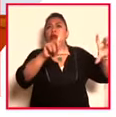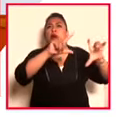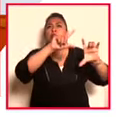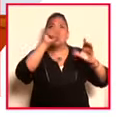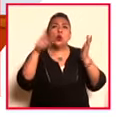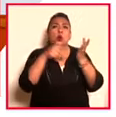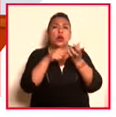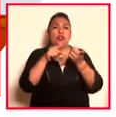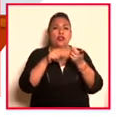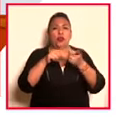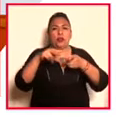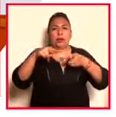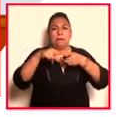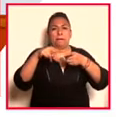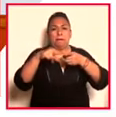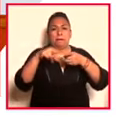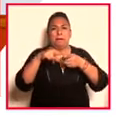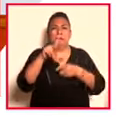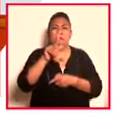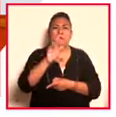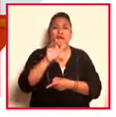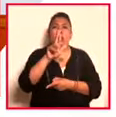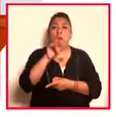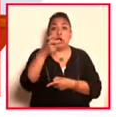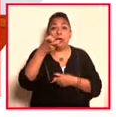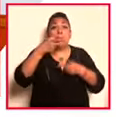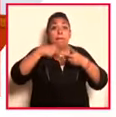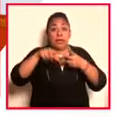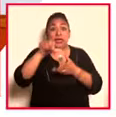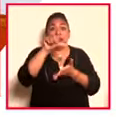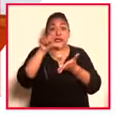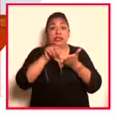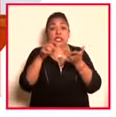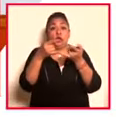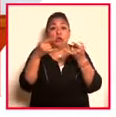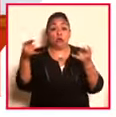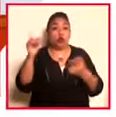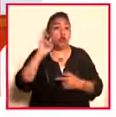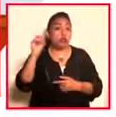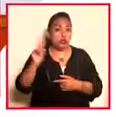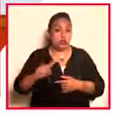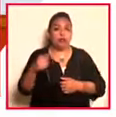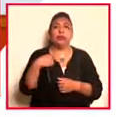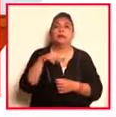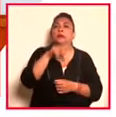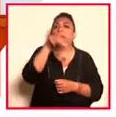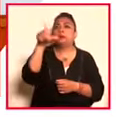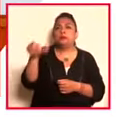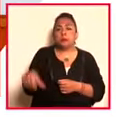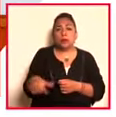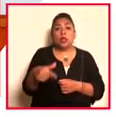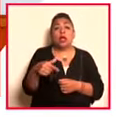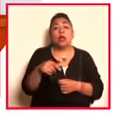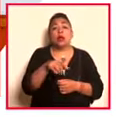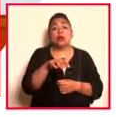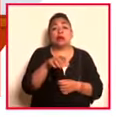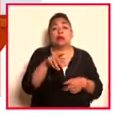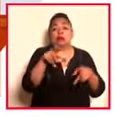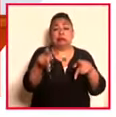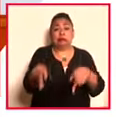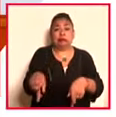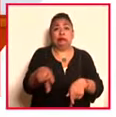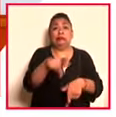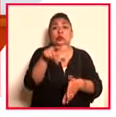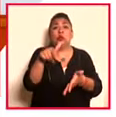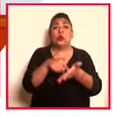que es la plaza donde inicia el Centro Histórico de Zacatecas. Posteriormente, sus restos fueron llevados a la localidad de Sierra